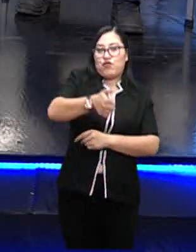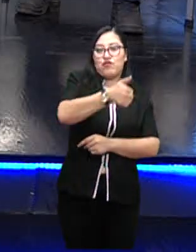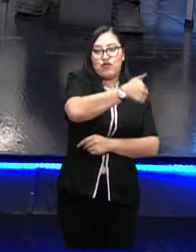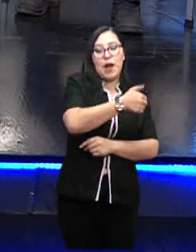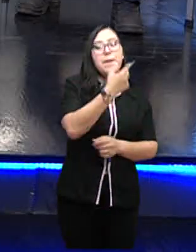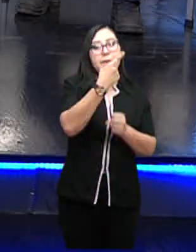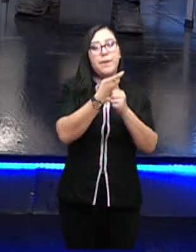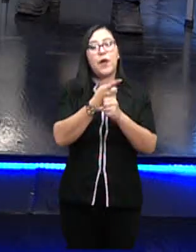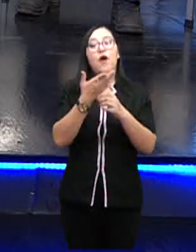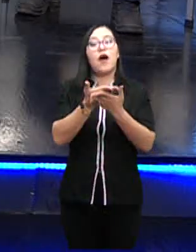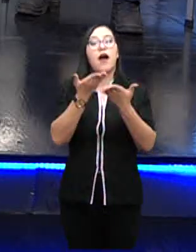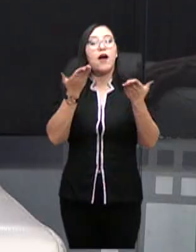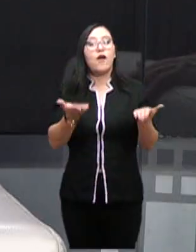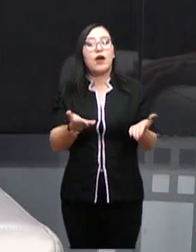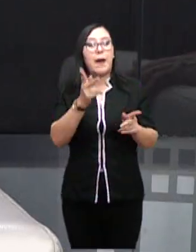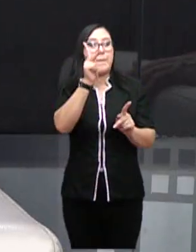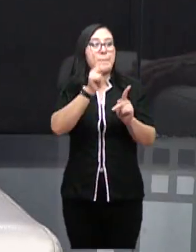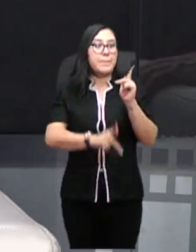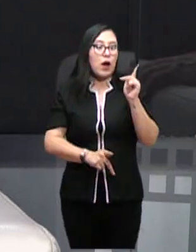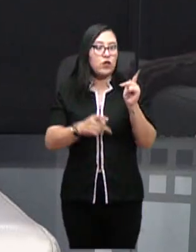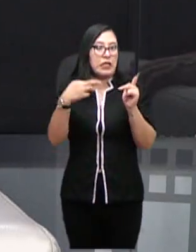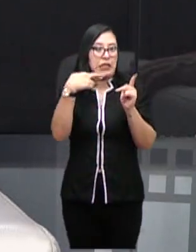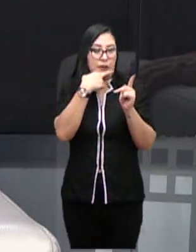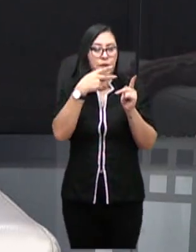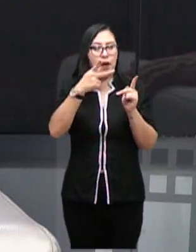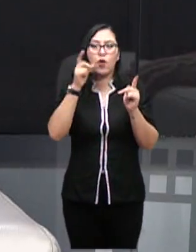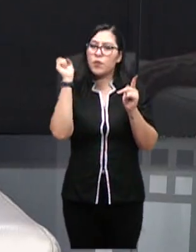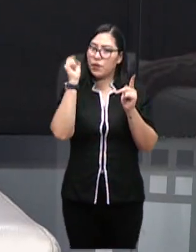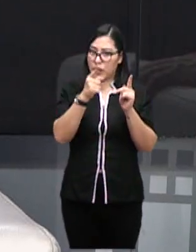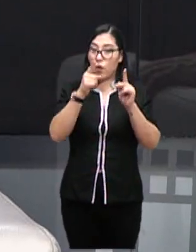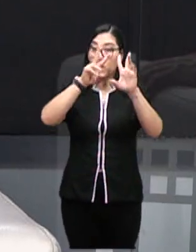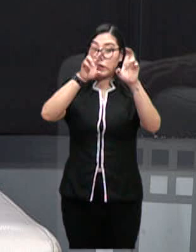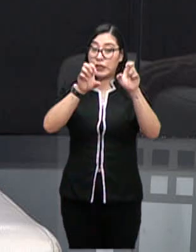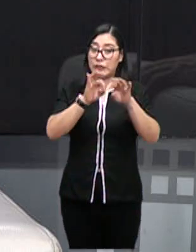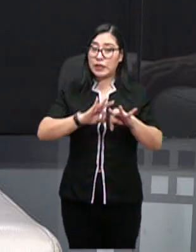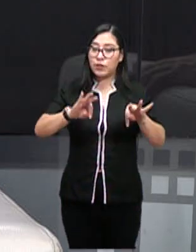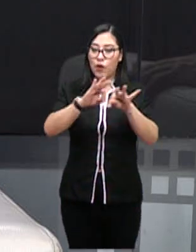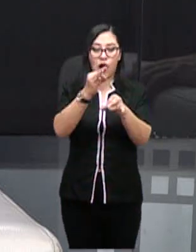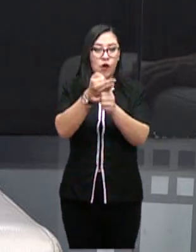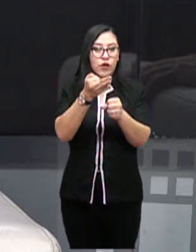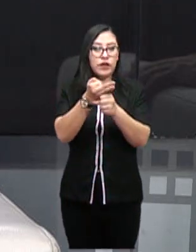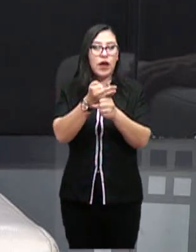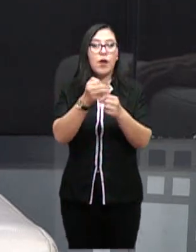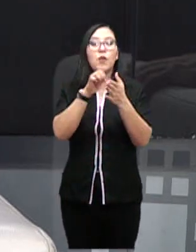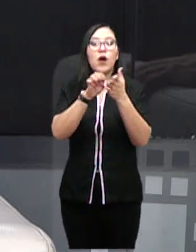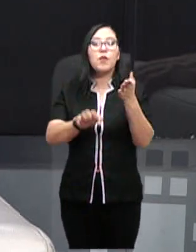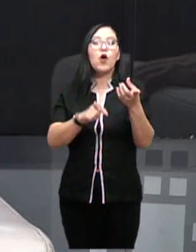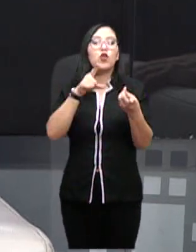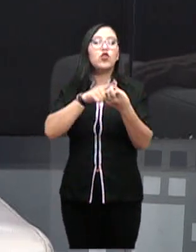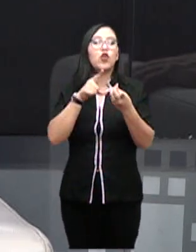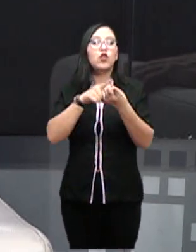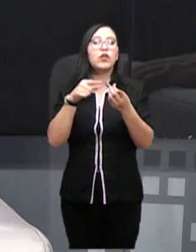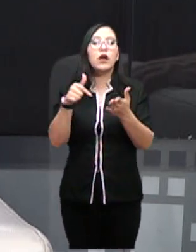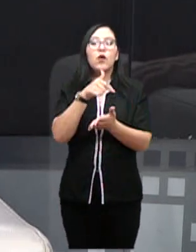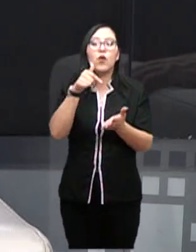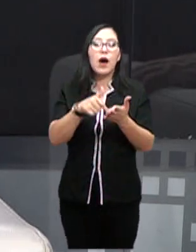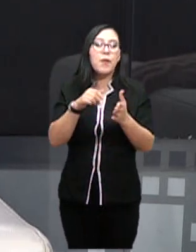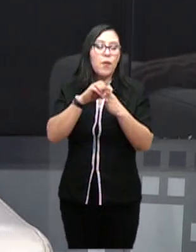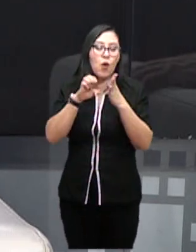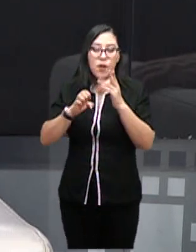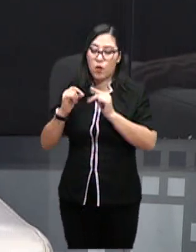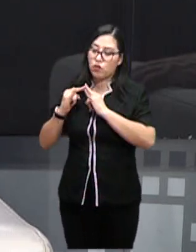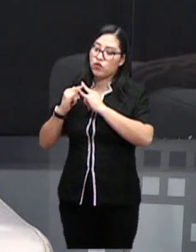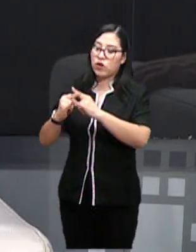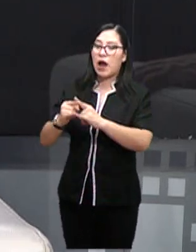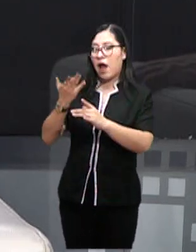partes. Vamos a hacer una pausa, pero ahí también un tema que abordas es la ubicación. La ubicación de los puestos. Hace algunos